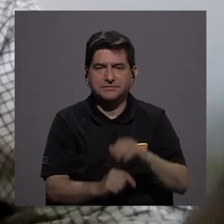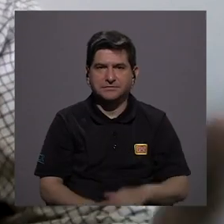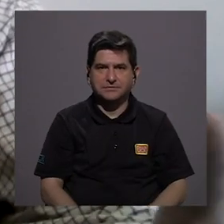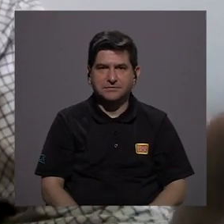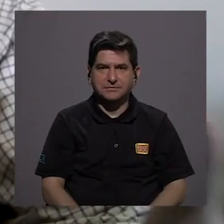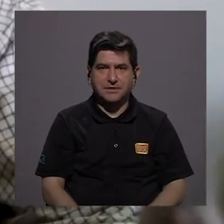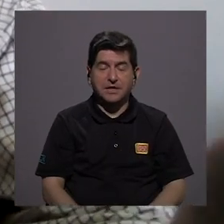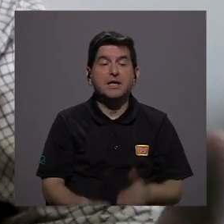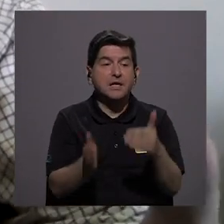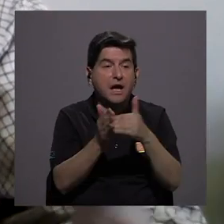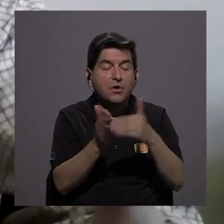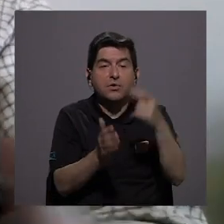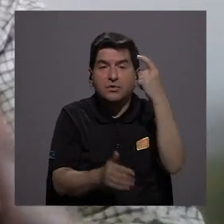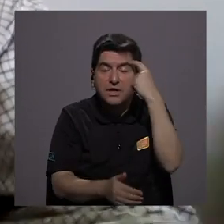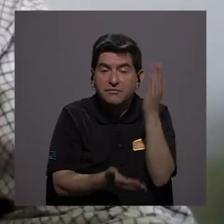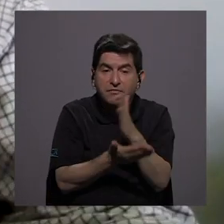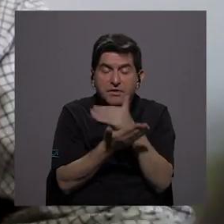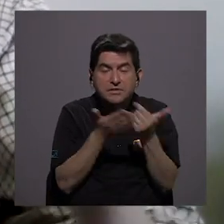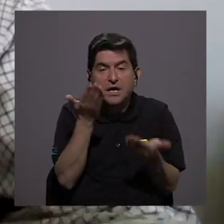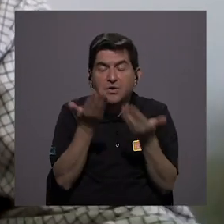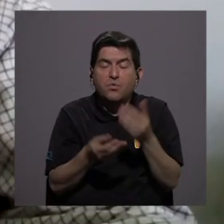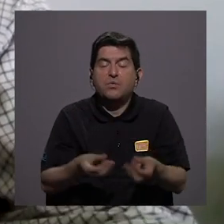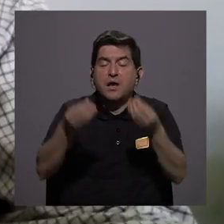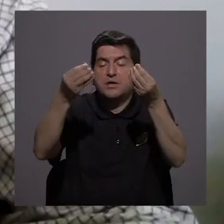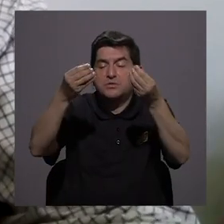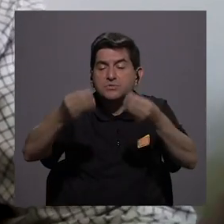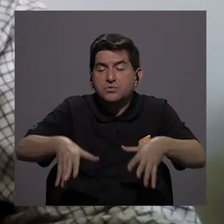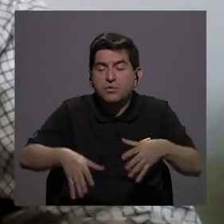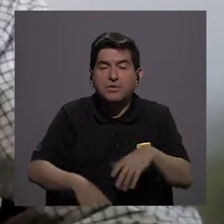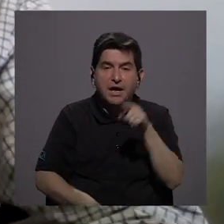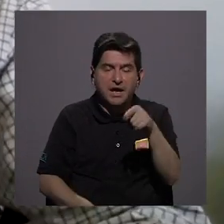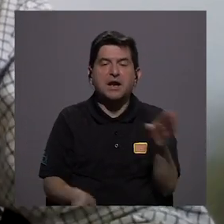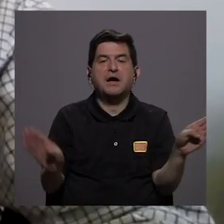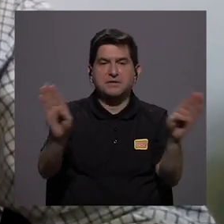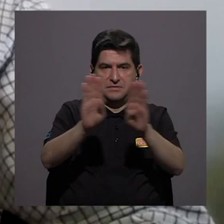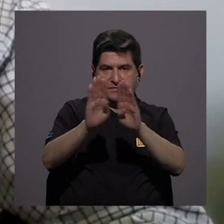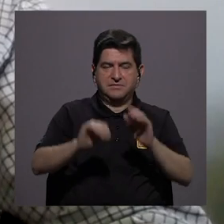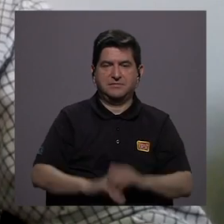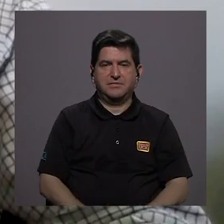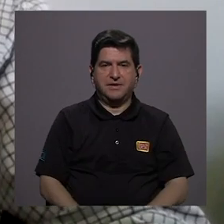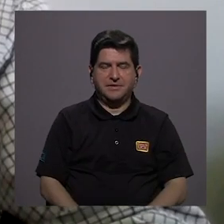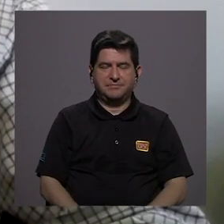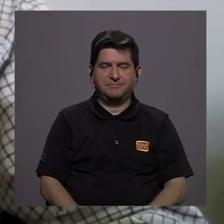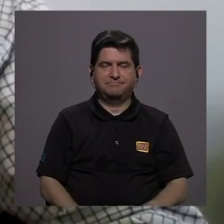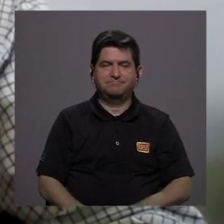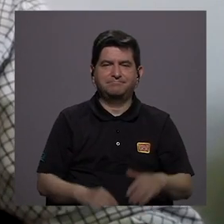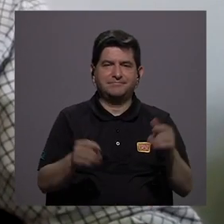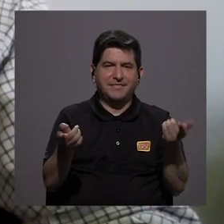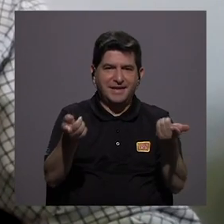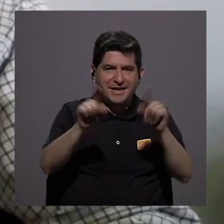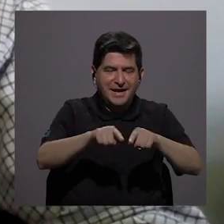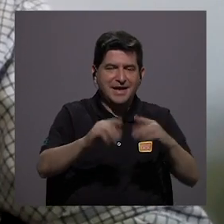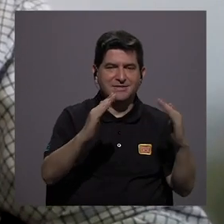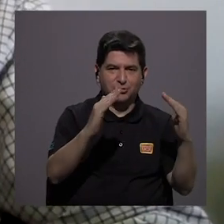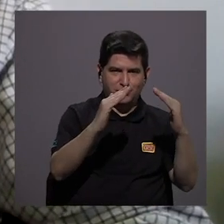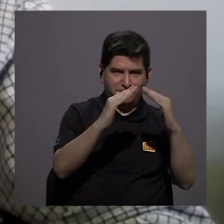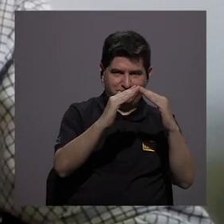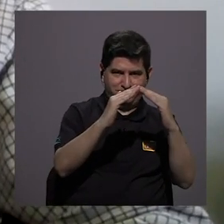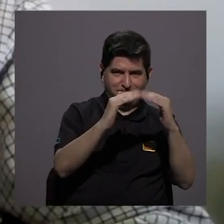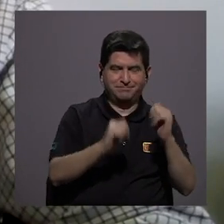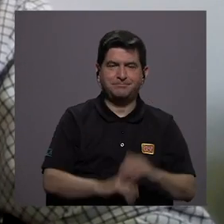ese repensar qué necesitamos, algunas saldrán sobrando y entonces las cerramos. Por ejemplo, en el caso de la vivienda, en Costa